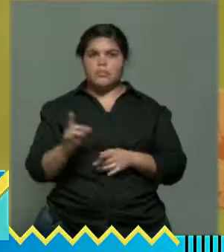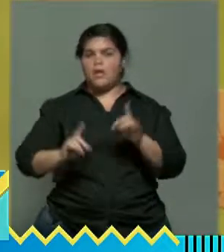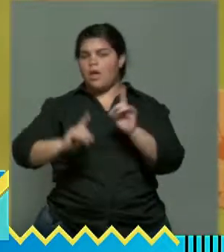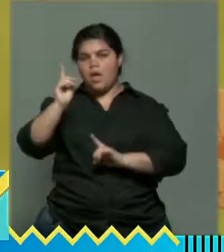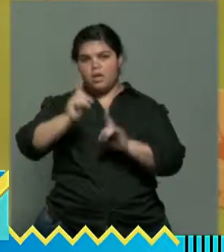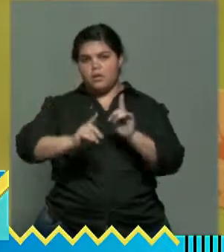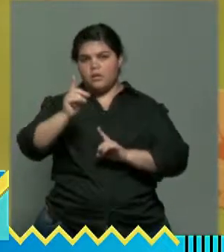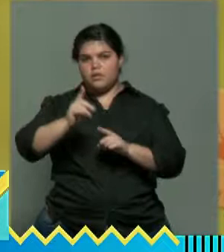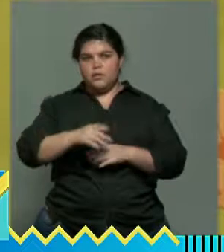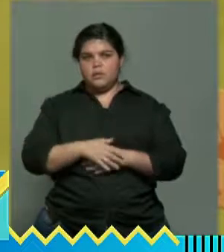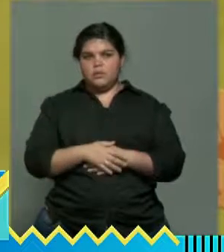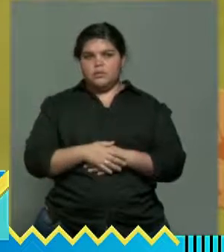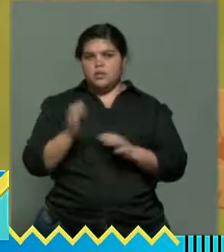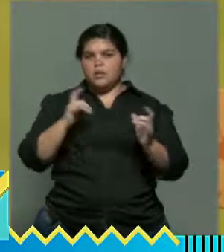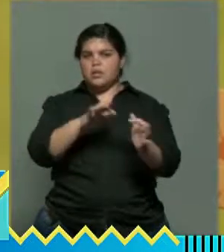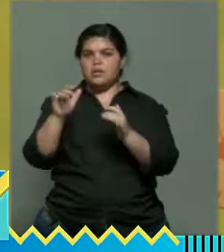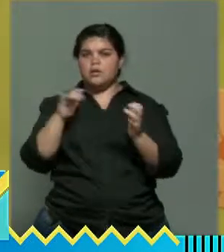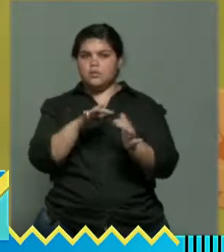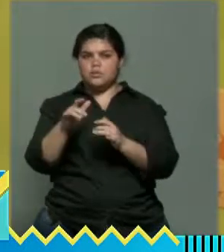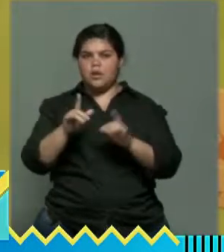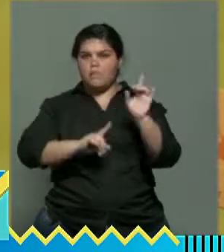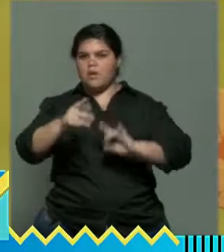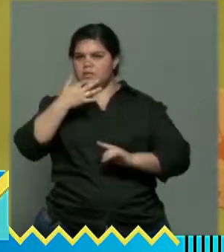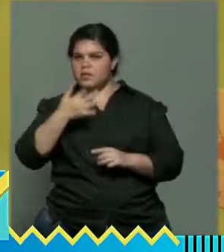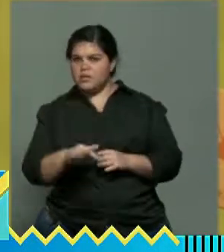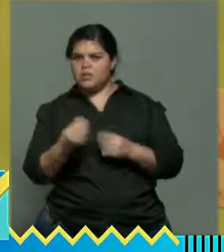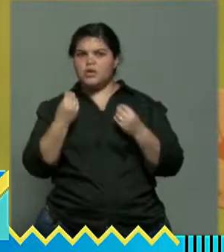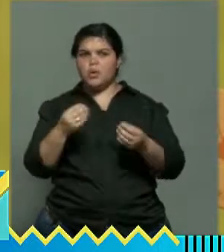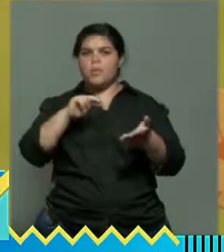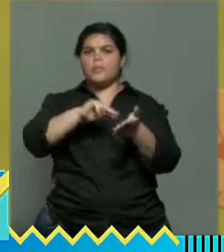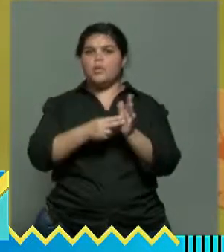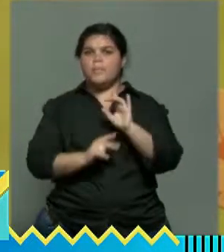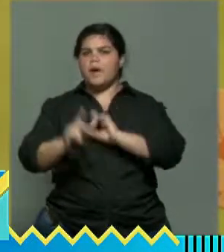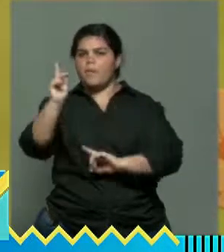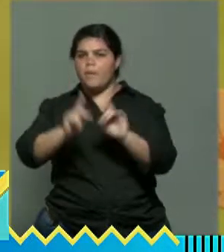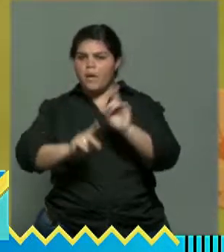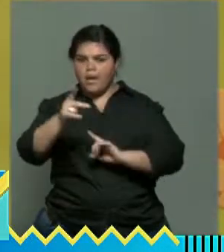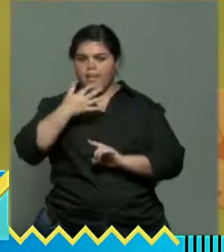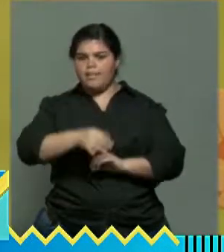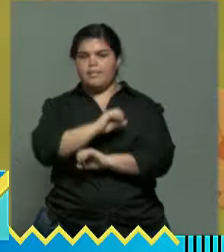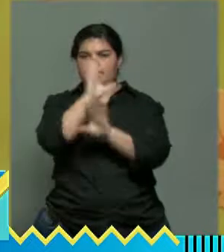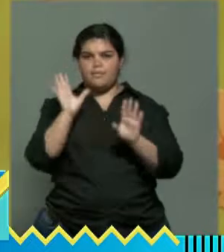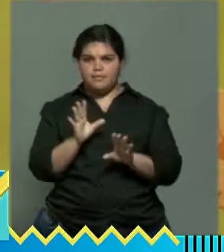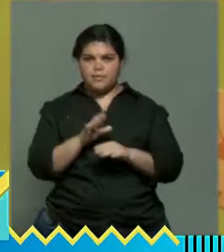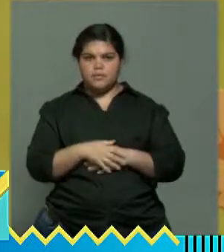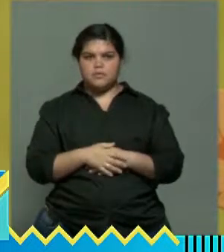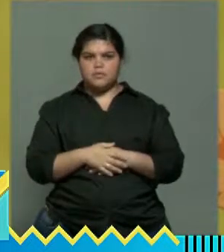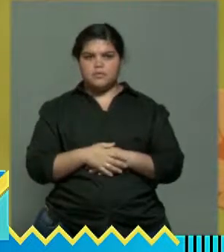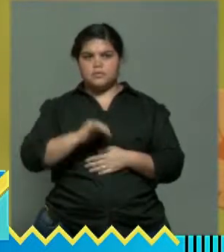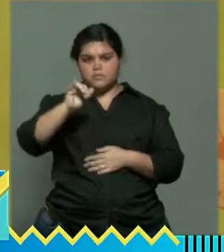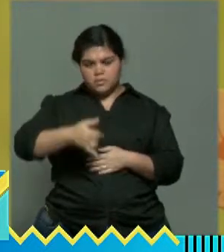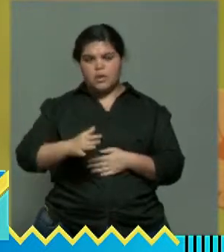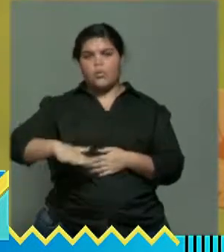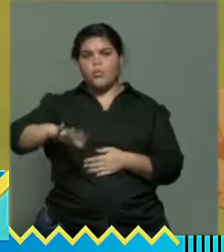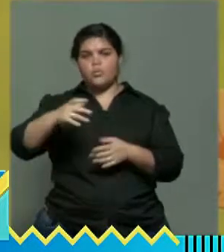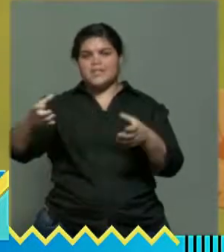momentos, digamos, donde se dan las discusiones, pero que después también uno entiende cuál es el problema principal, sería. Yo creo que sí, efectivamente, digamos, hay un sector, digamos,